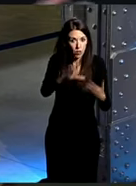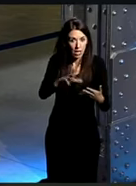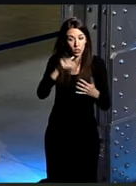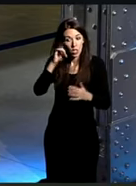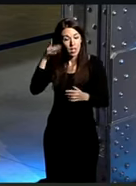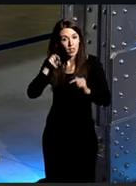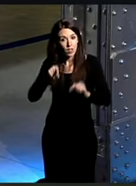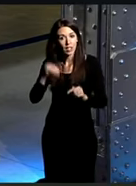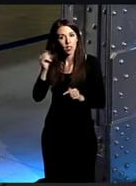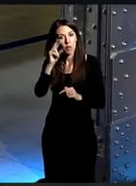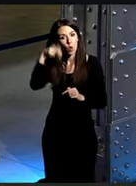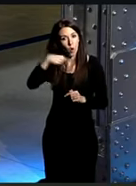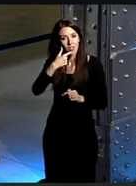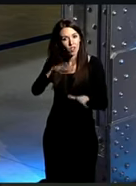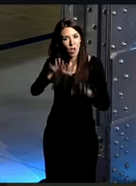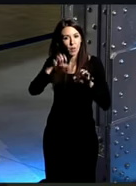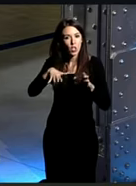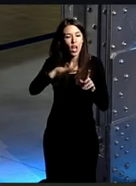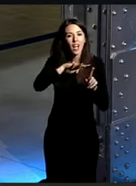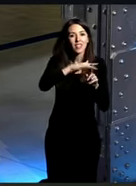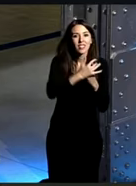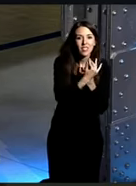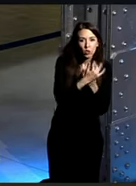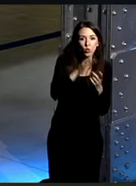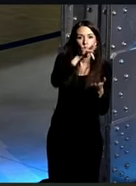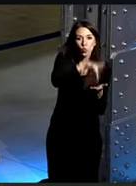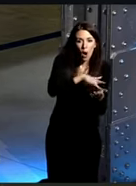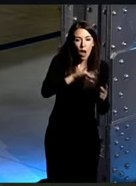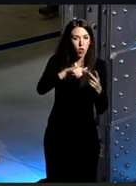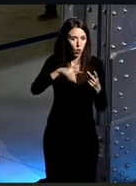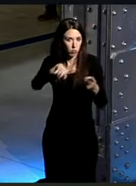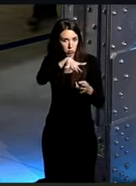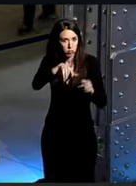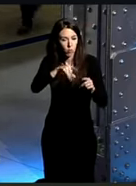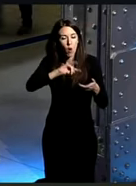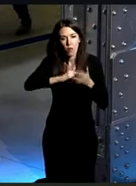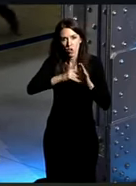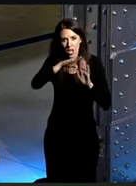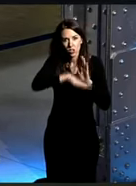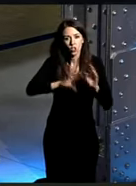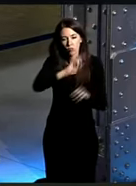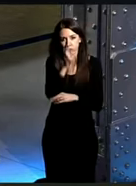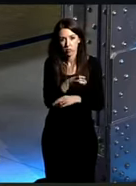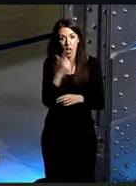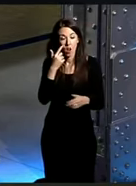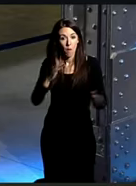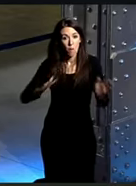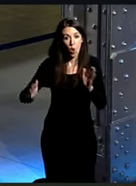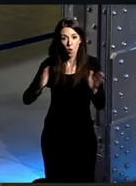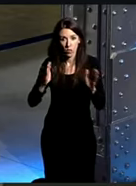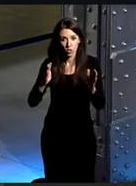siempre de lo que decía Juan del aprendizaje situado, localizado, por proyectos, etcétera. Entonces yo creo que estamos viendo efectivamente un momento de